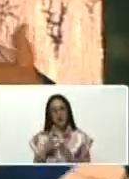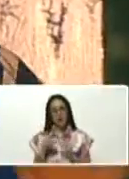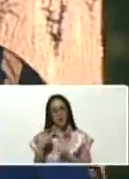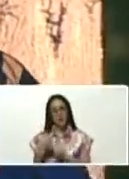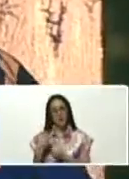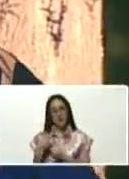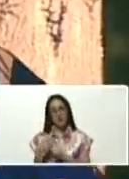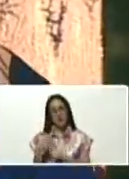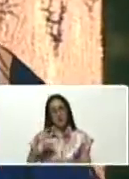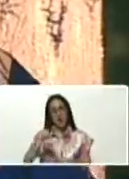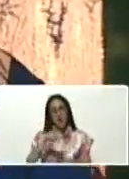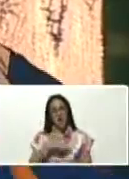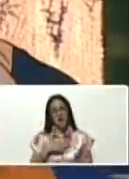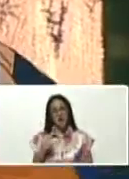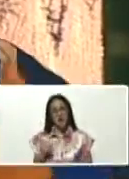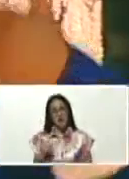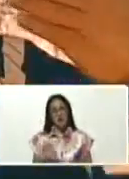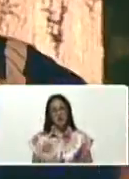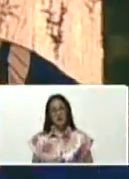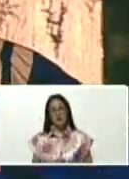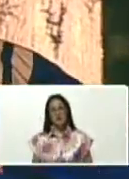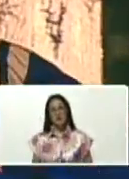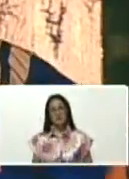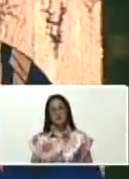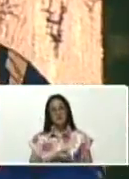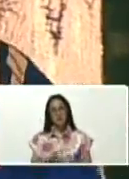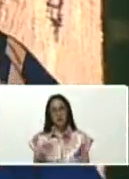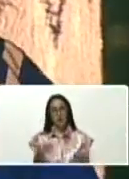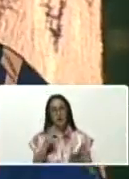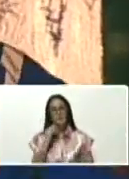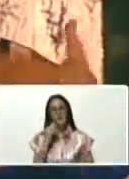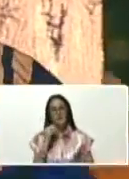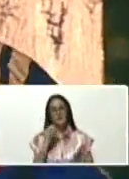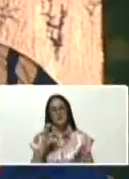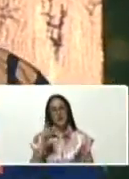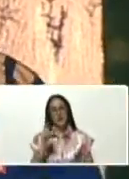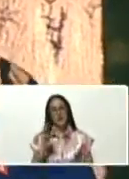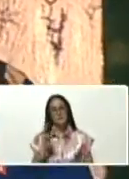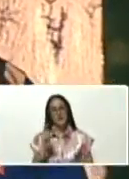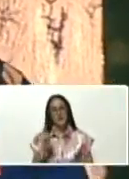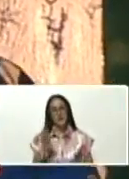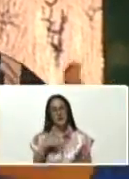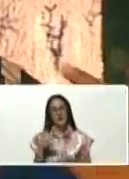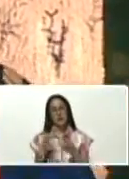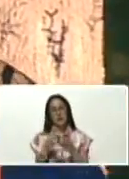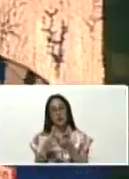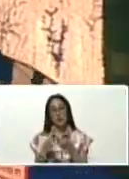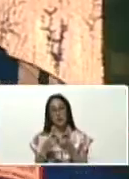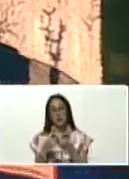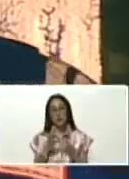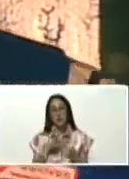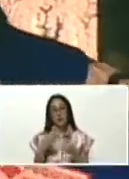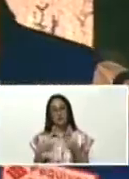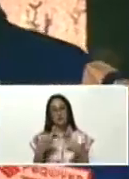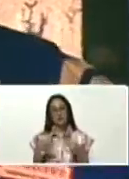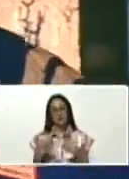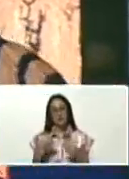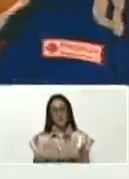positivo. Ellos quieren que nosotros le llevemos a ellos allá la experiencia de los CPT. Quieren conformar los CPT en Monómeros,